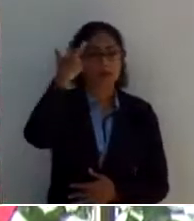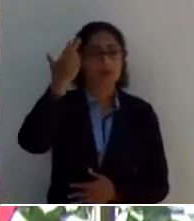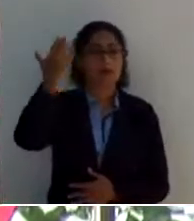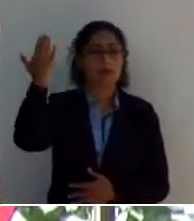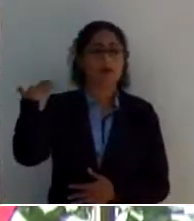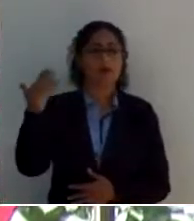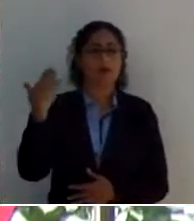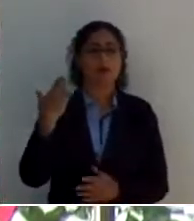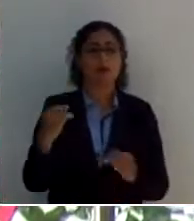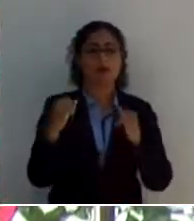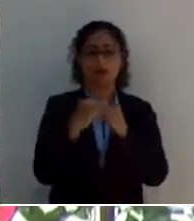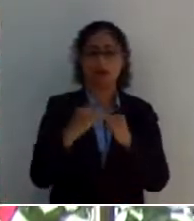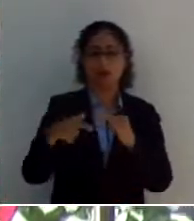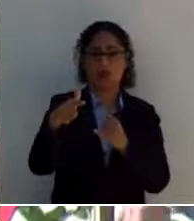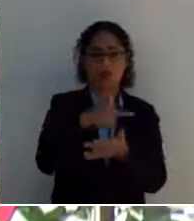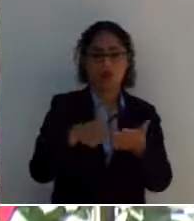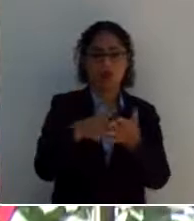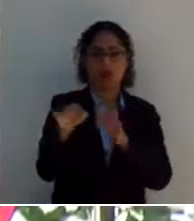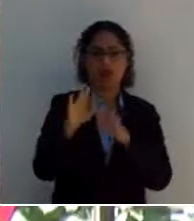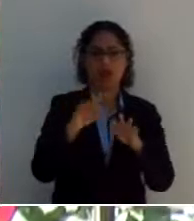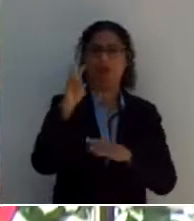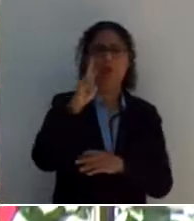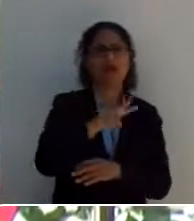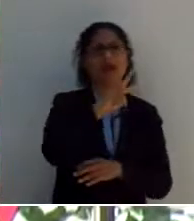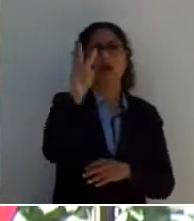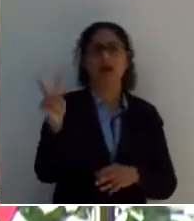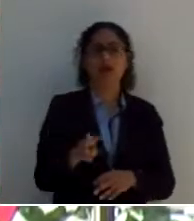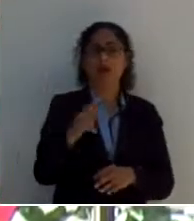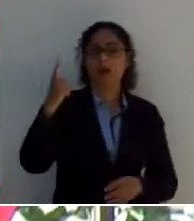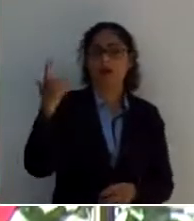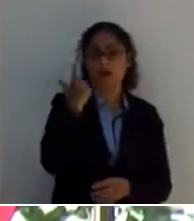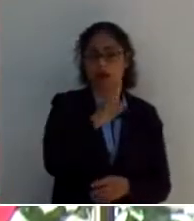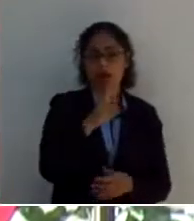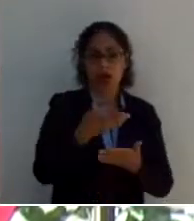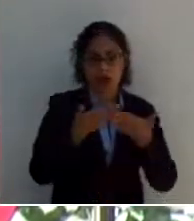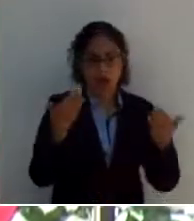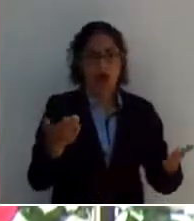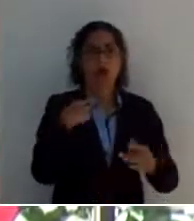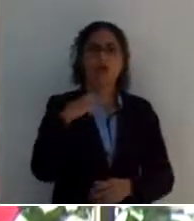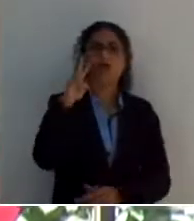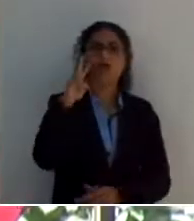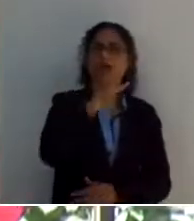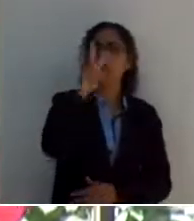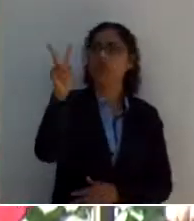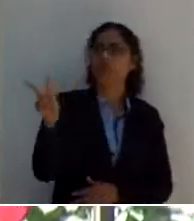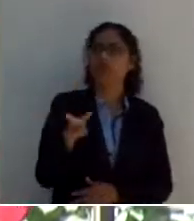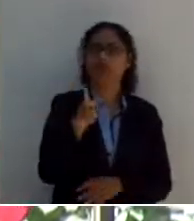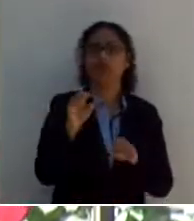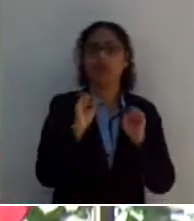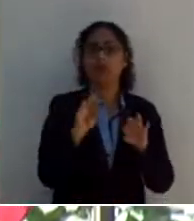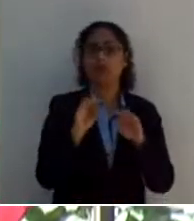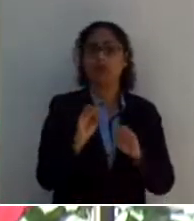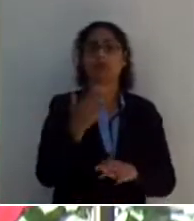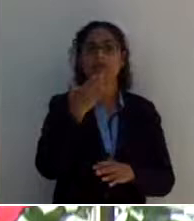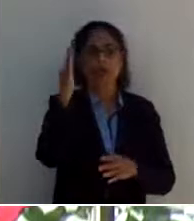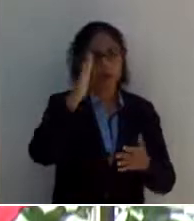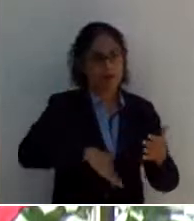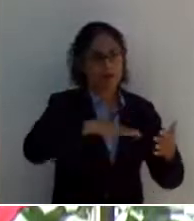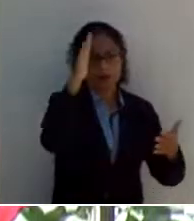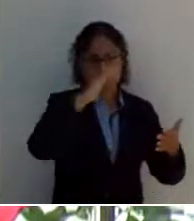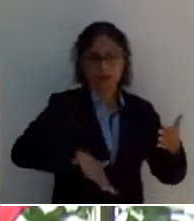las instalaciones eran un desastre. Hoy veo con mucha satisfacción las oficinas